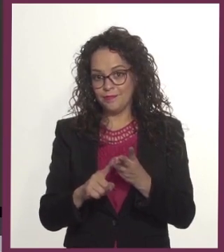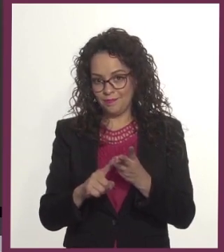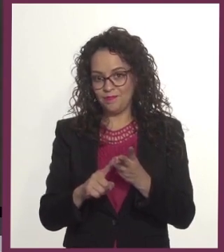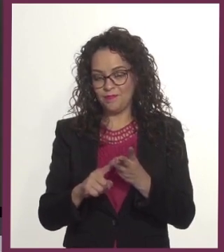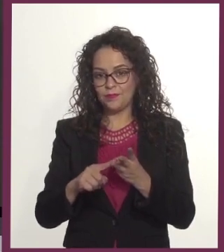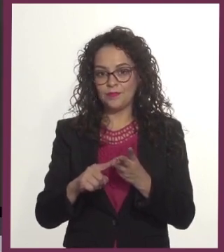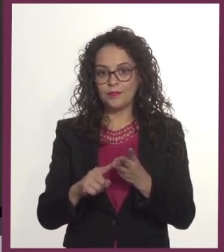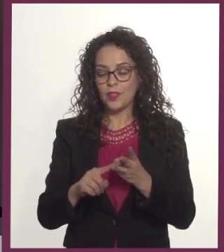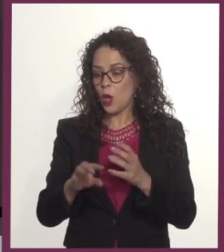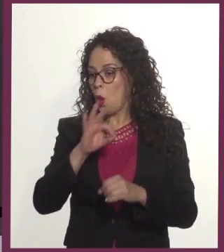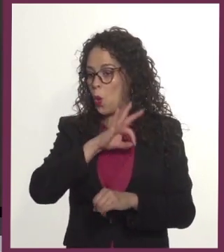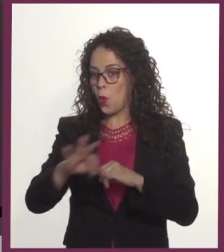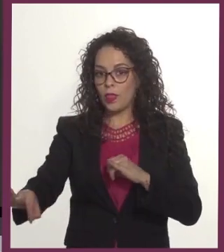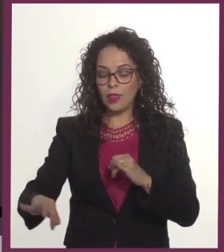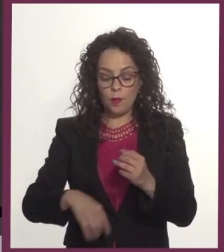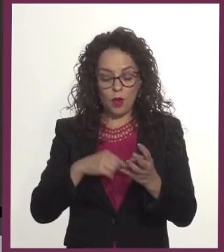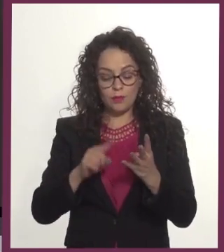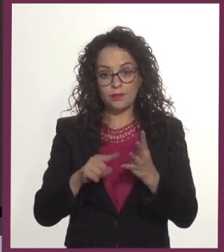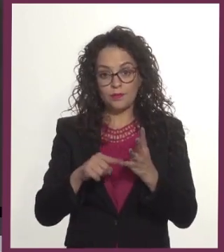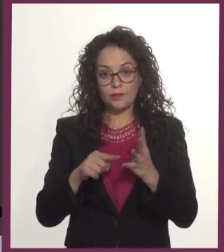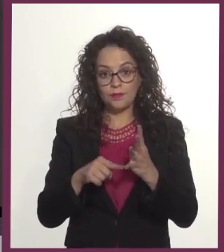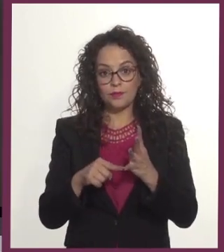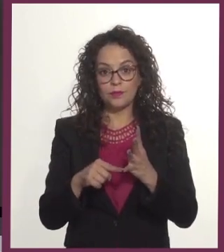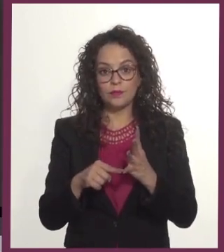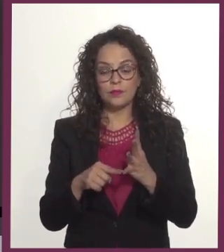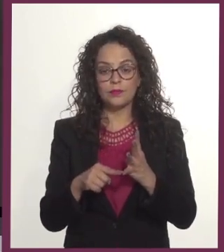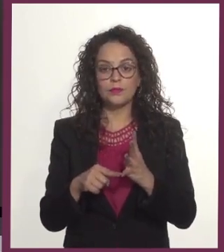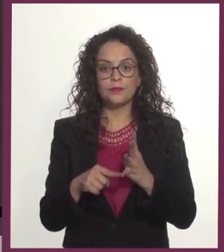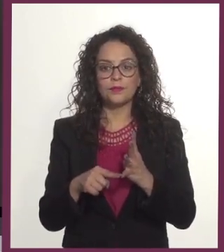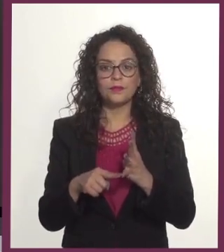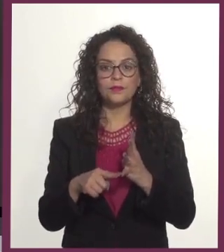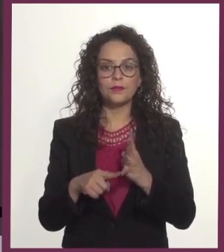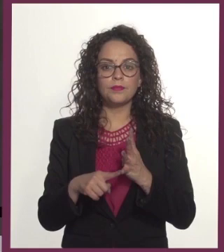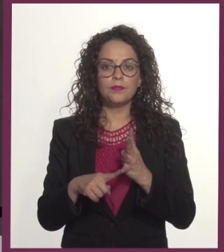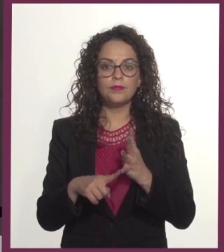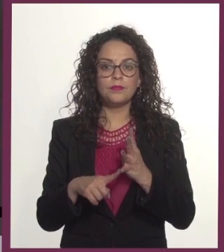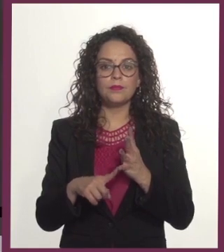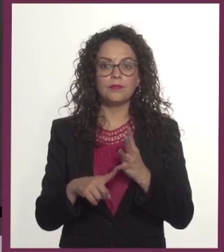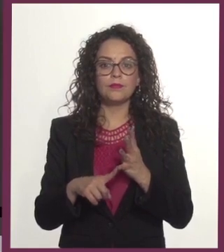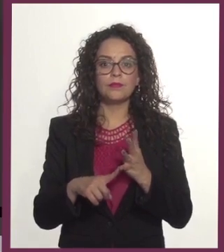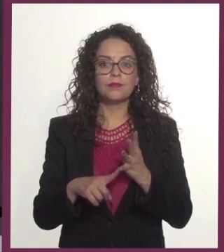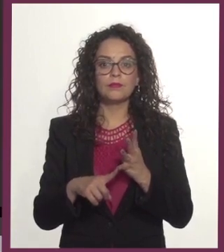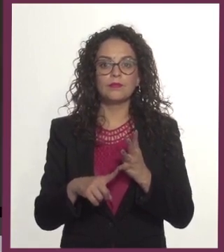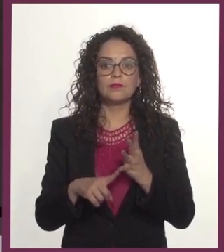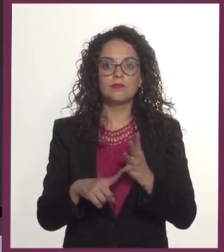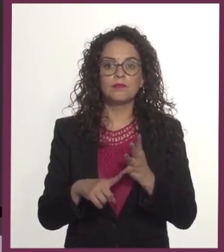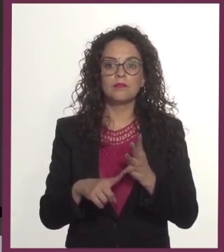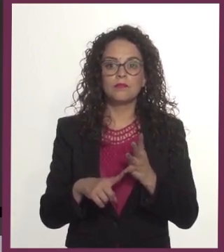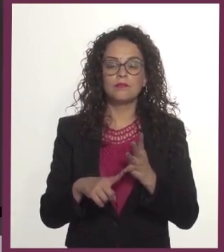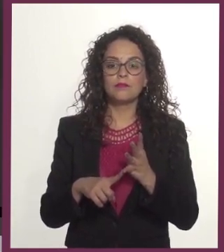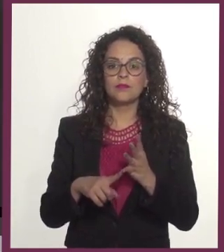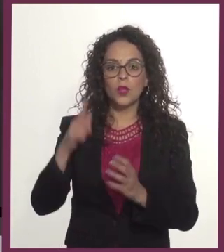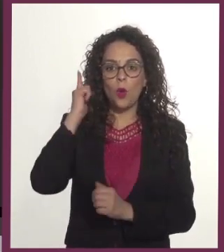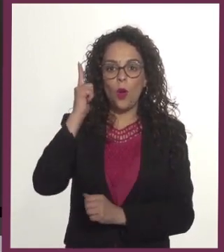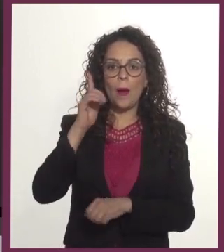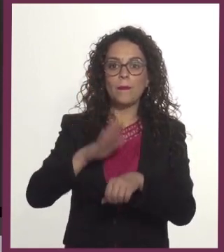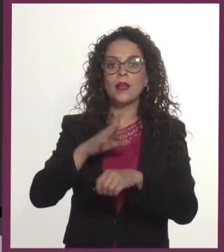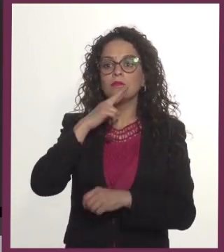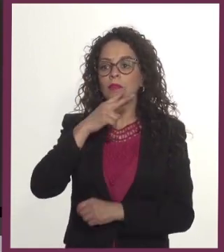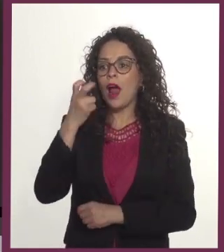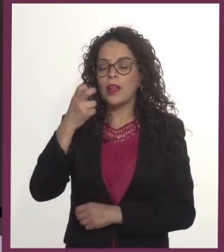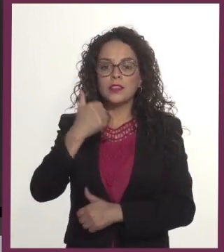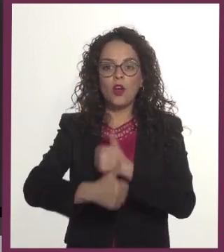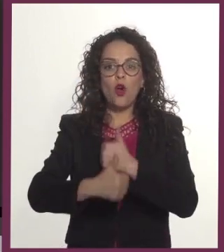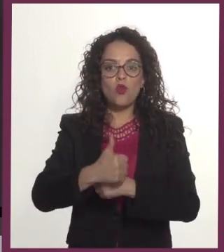Les deseo mucha suerte en el curso. Tercer verso. Les deseo mucha suerte en el curso.